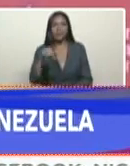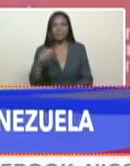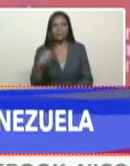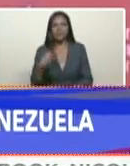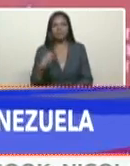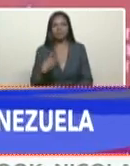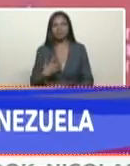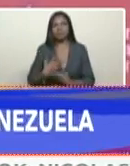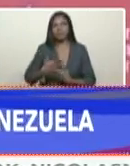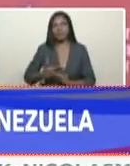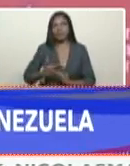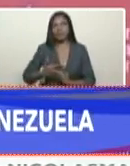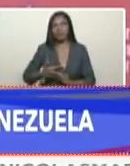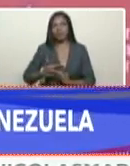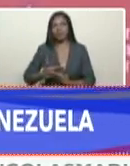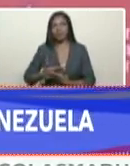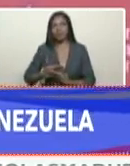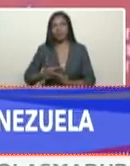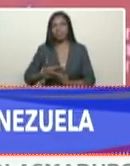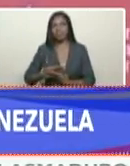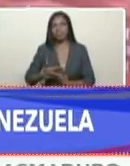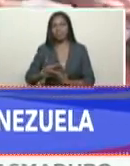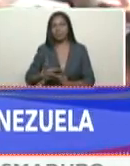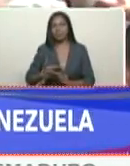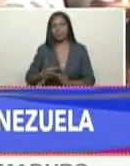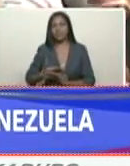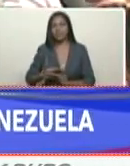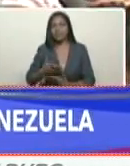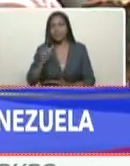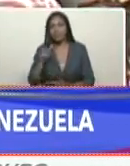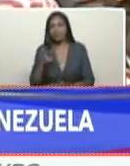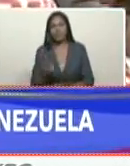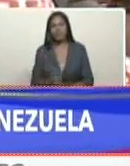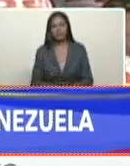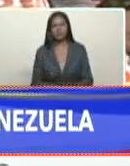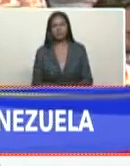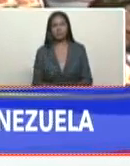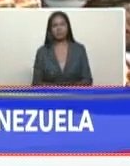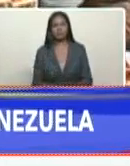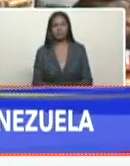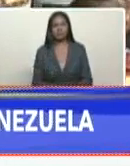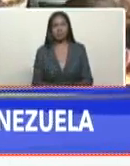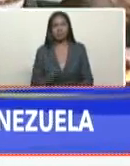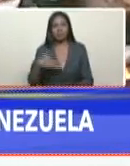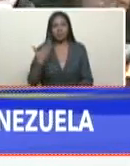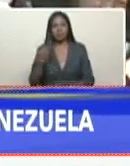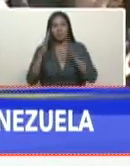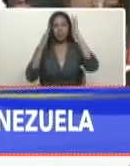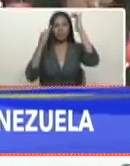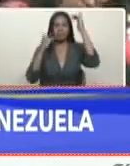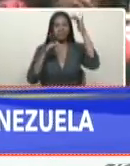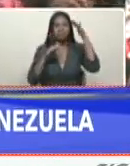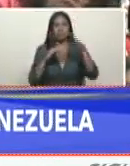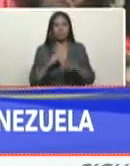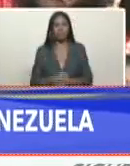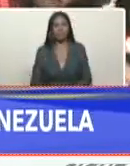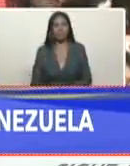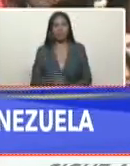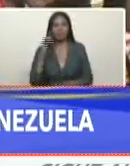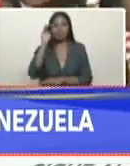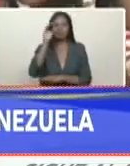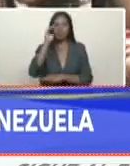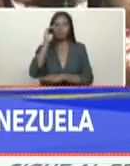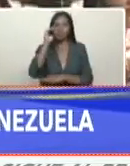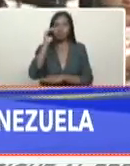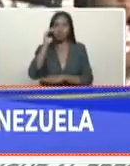materna, la cosa más bella que puede haber. Si podemos atender el futuro desde